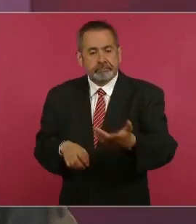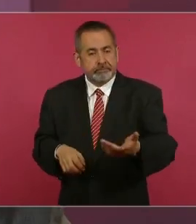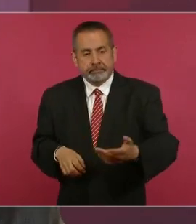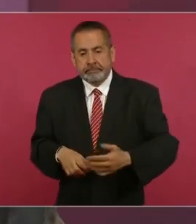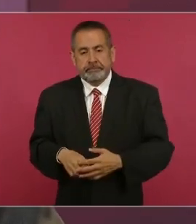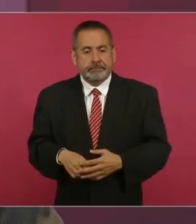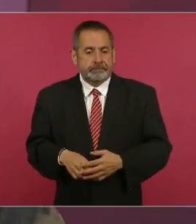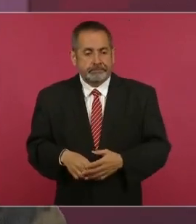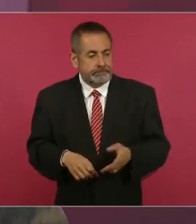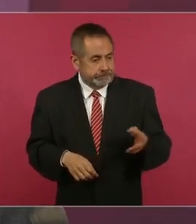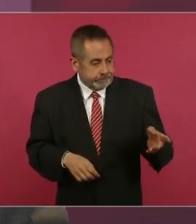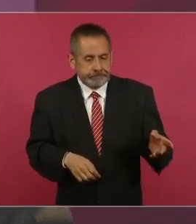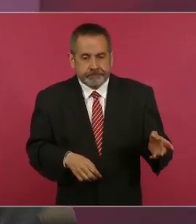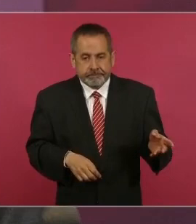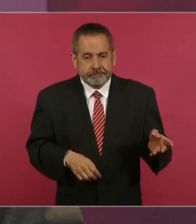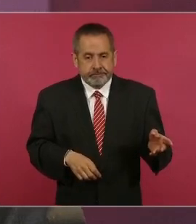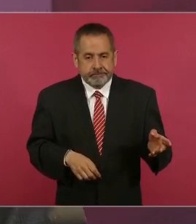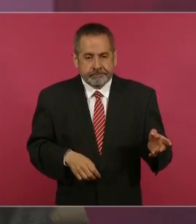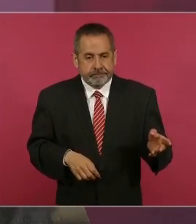por ese